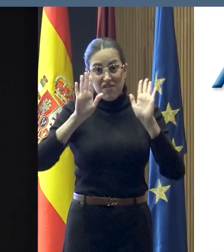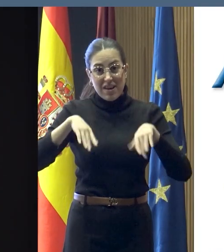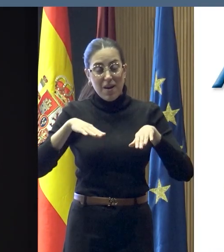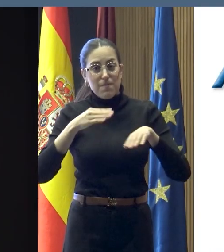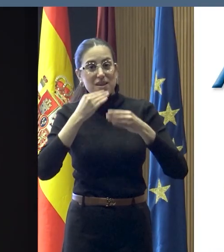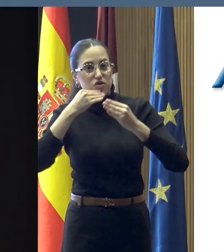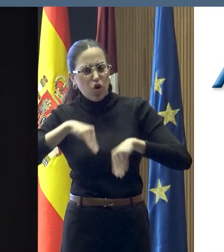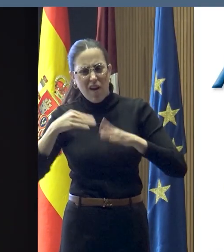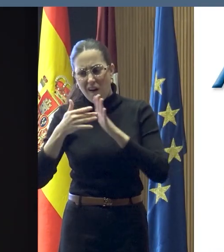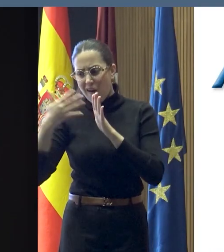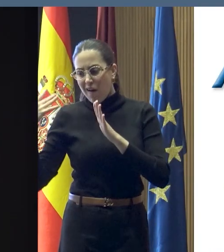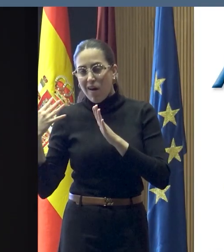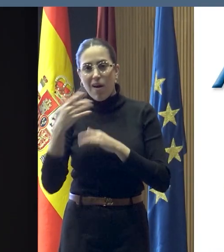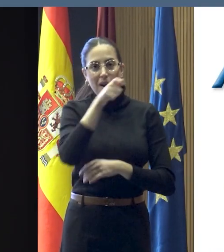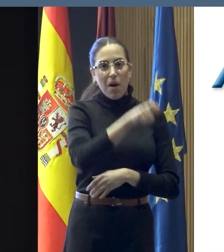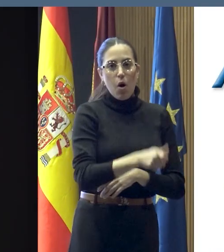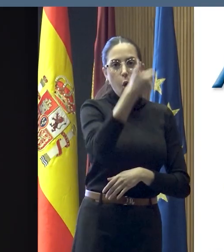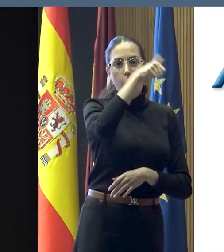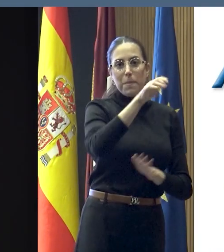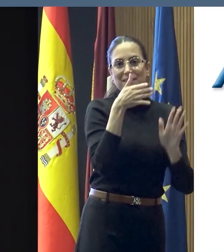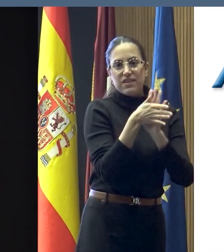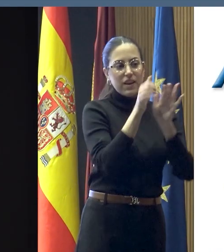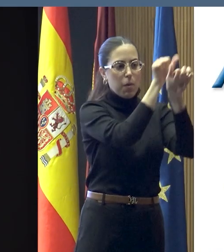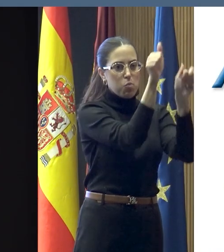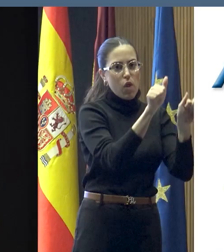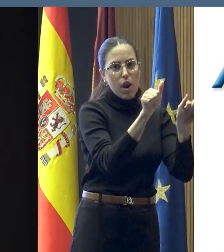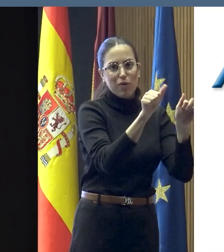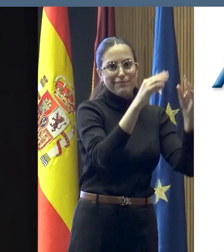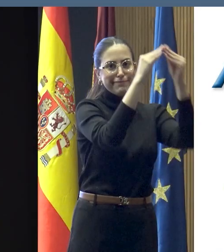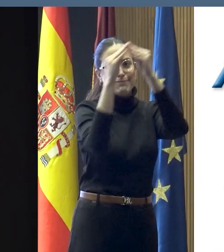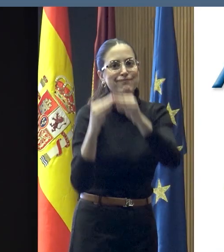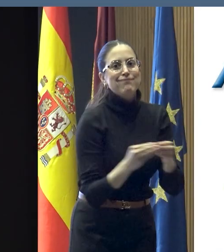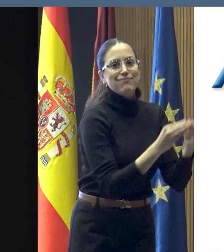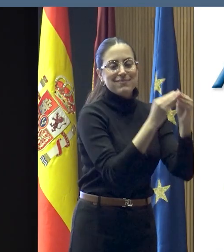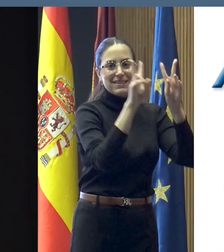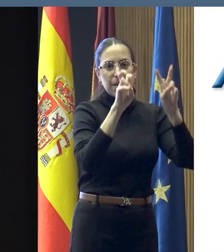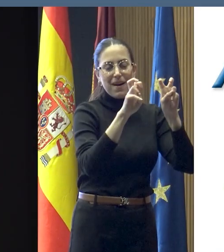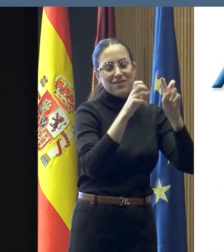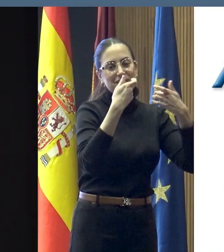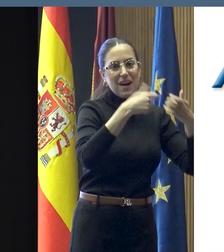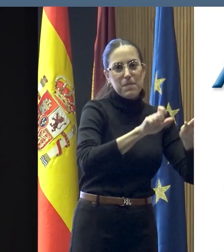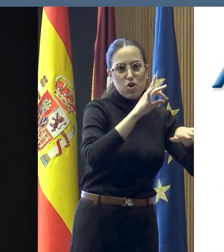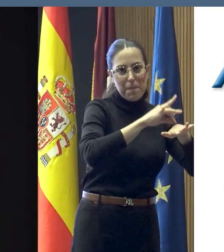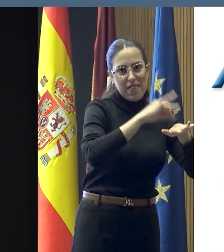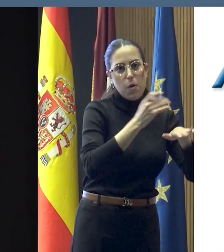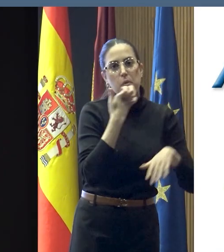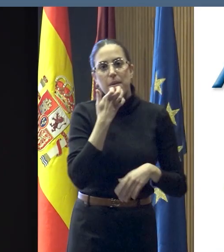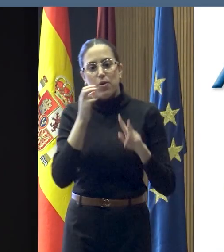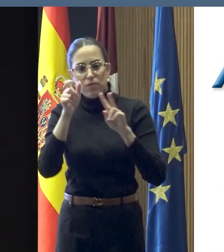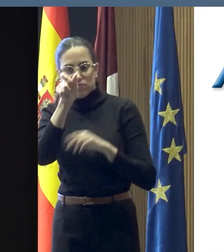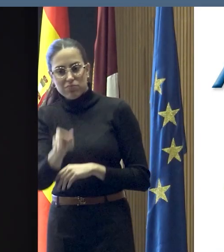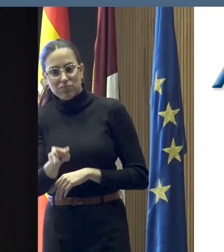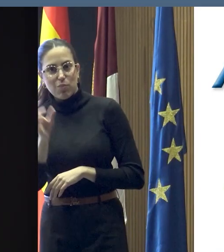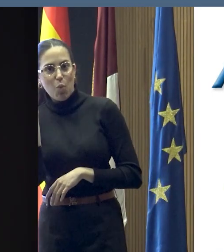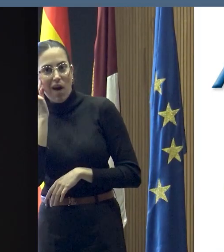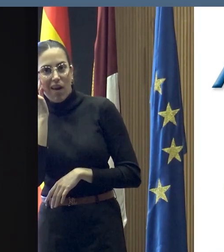fue considerado el modelo universal en la investigación médica, mientras que las particularidades biológicas